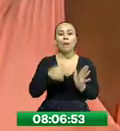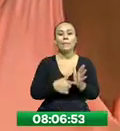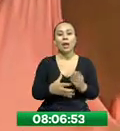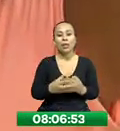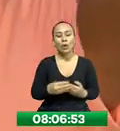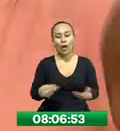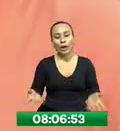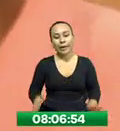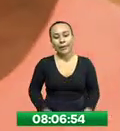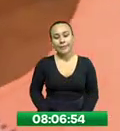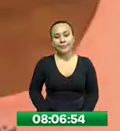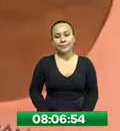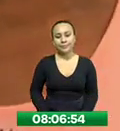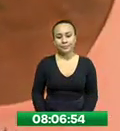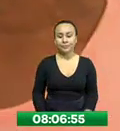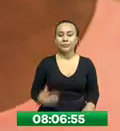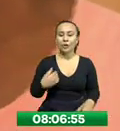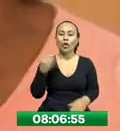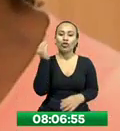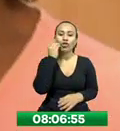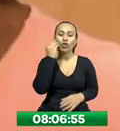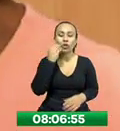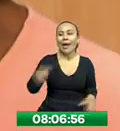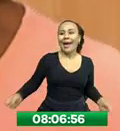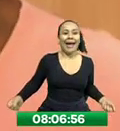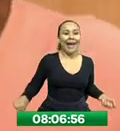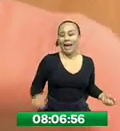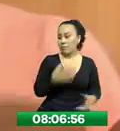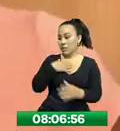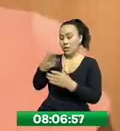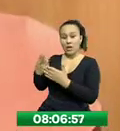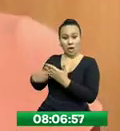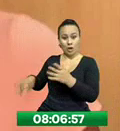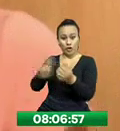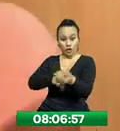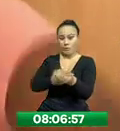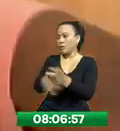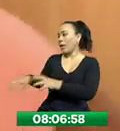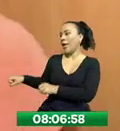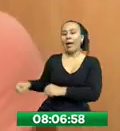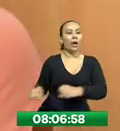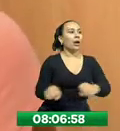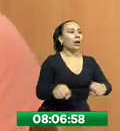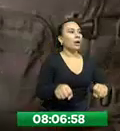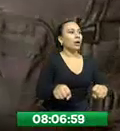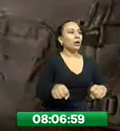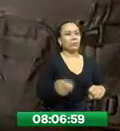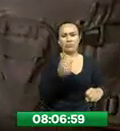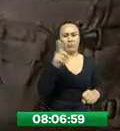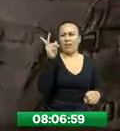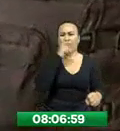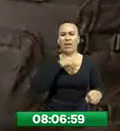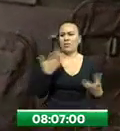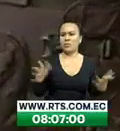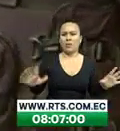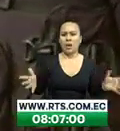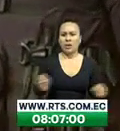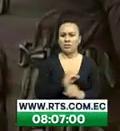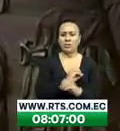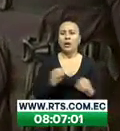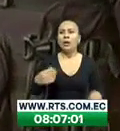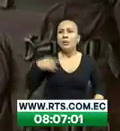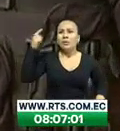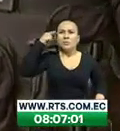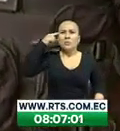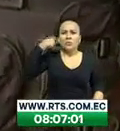ATM, nos hizo ir como tontos, con maleta, con todo, que ya iban a ingresar los chicos y de rato a la hora nada. Uniformados de la Policía